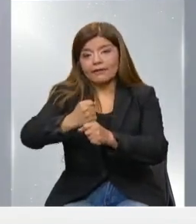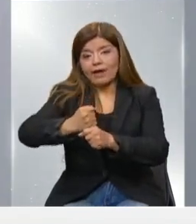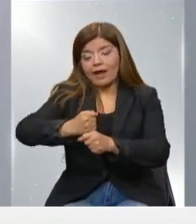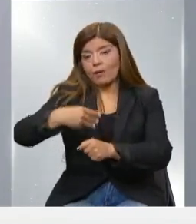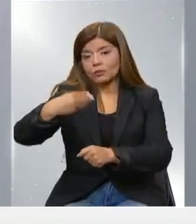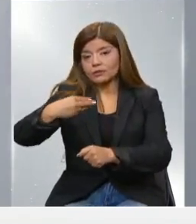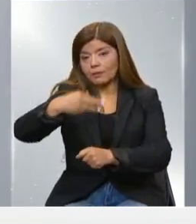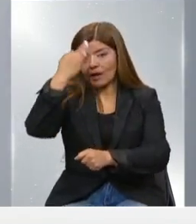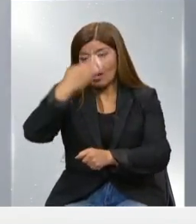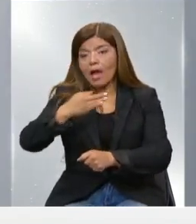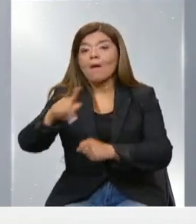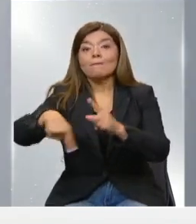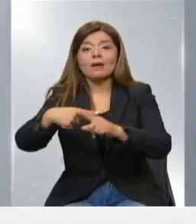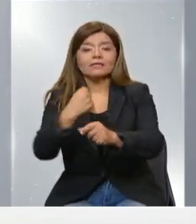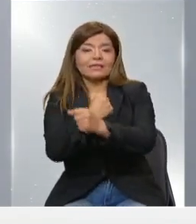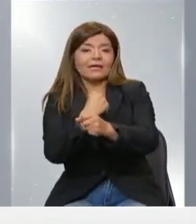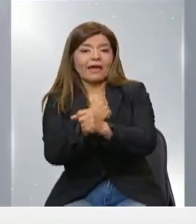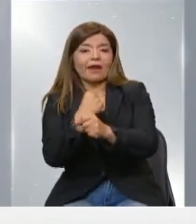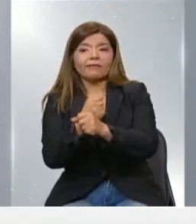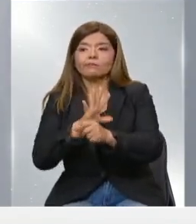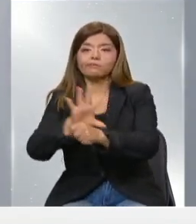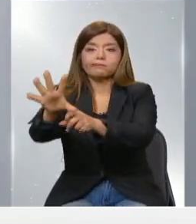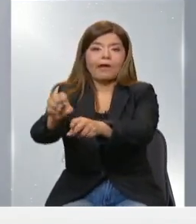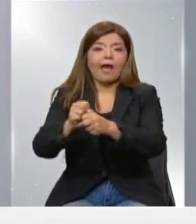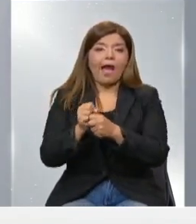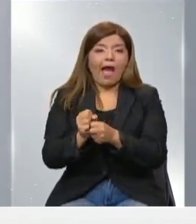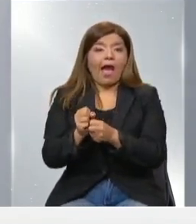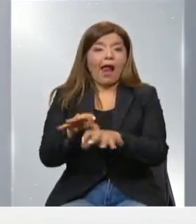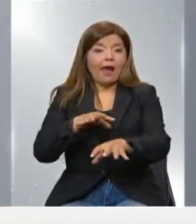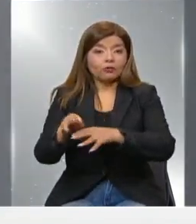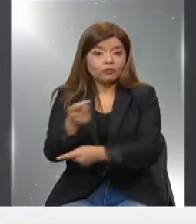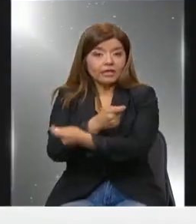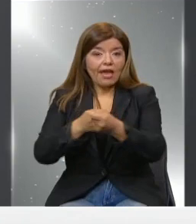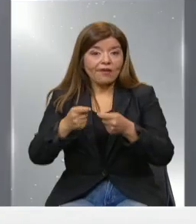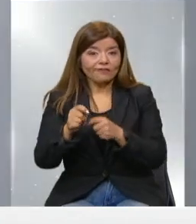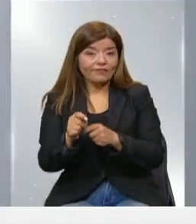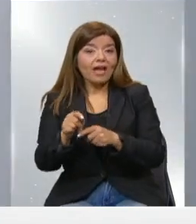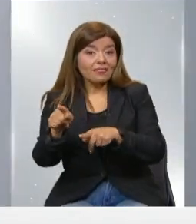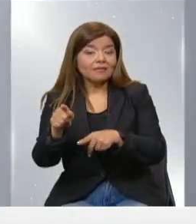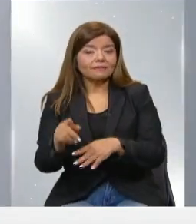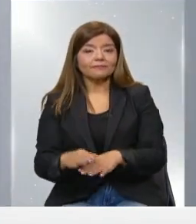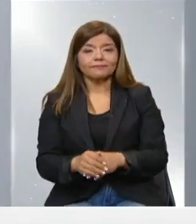y recuperaron parte de los productos confiscados durante esa jornada.